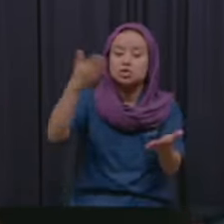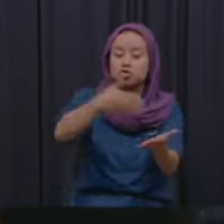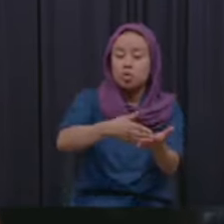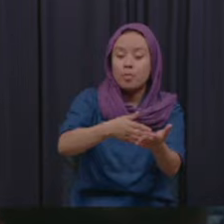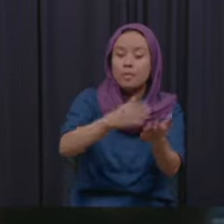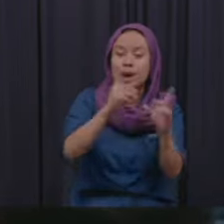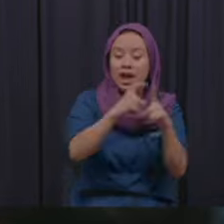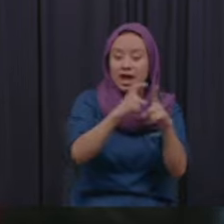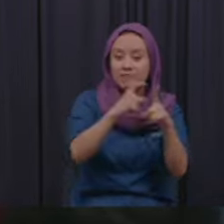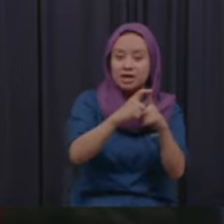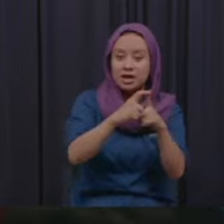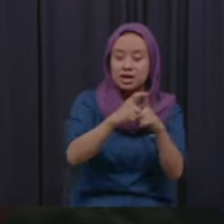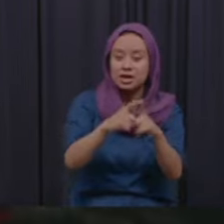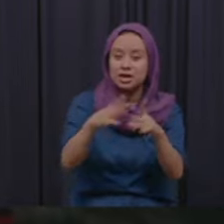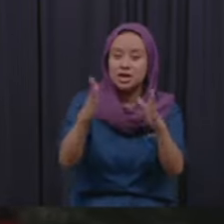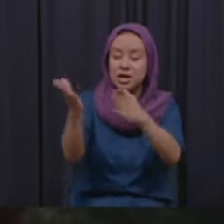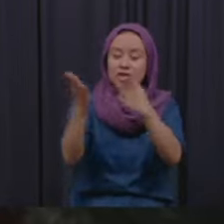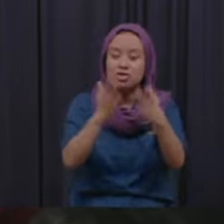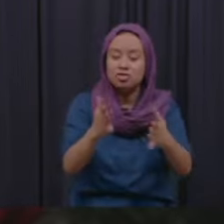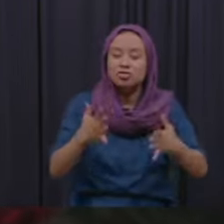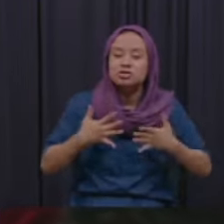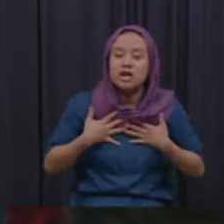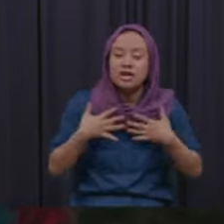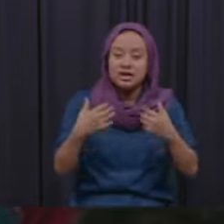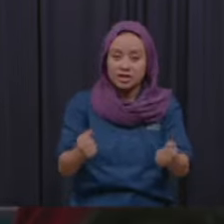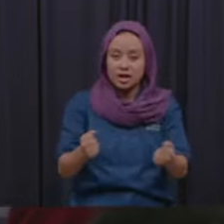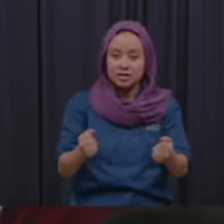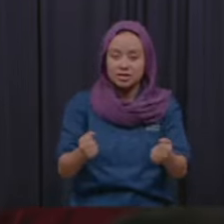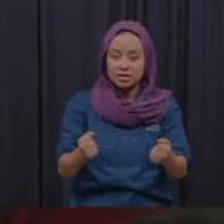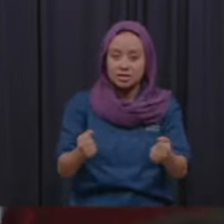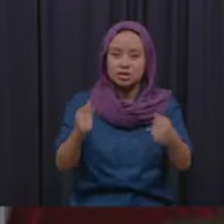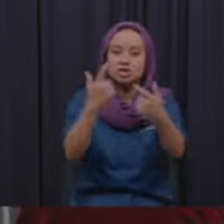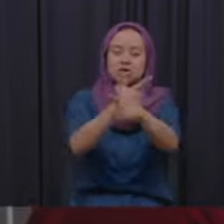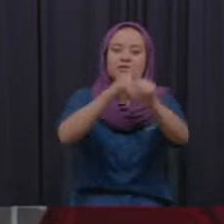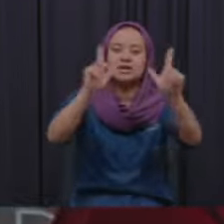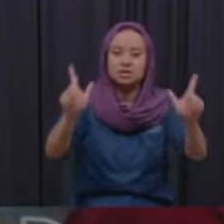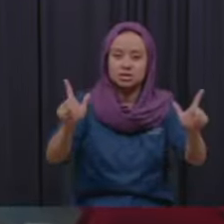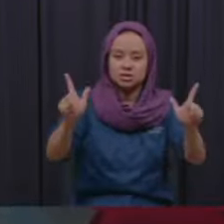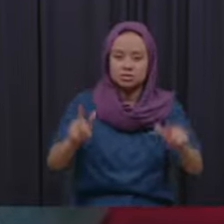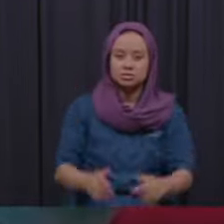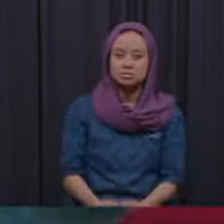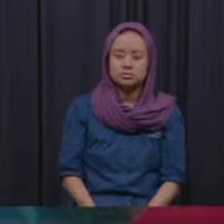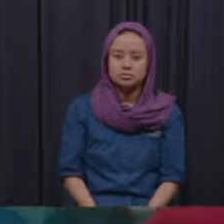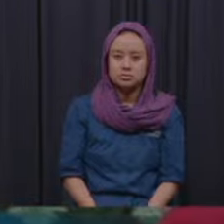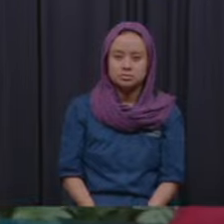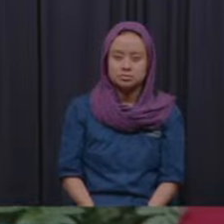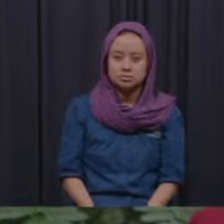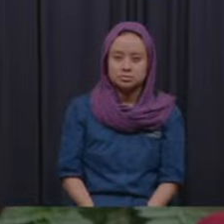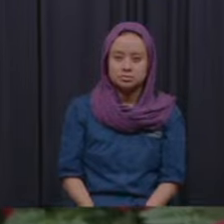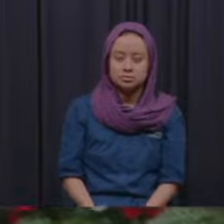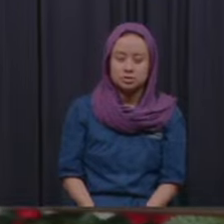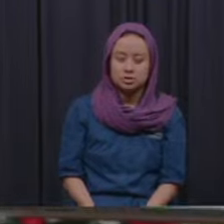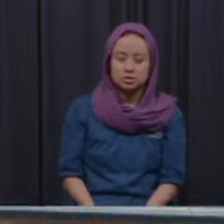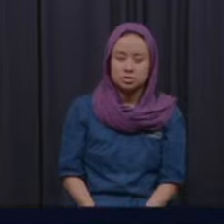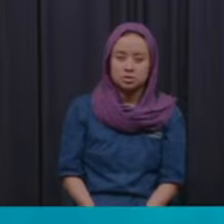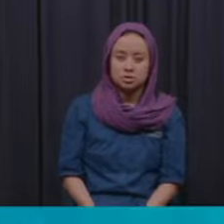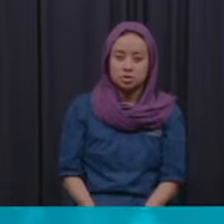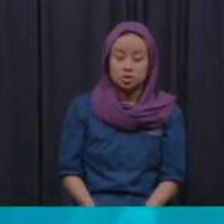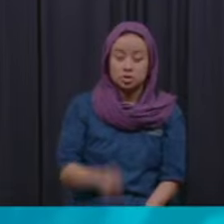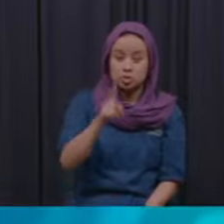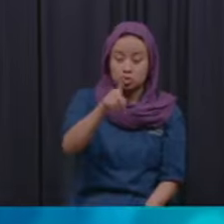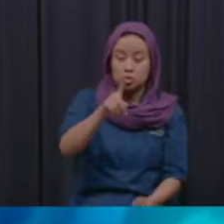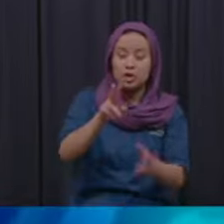libró. Hoy he venido a ser el portador de una palabra. Toma la parte que te corresponde y